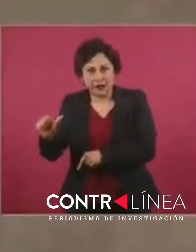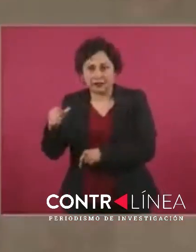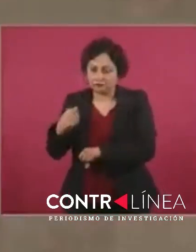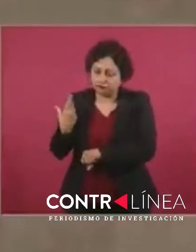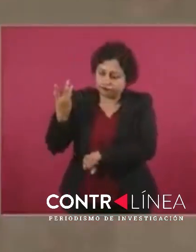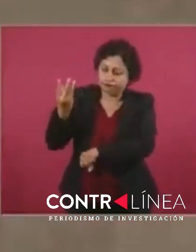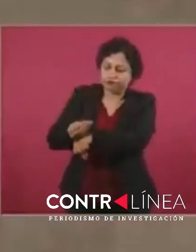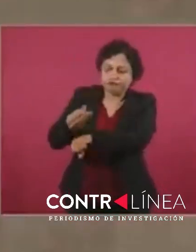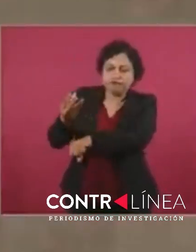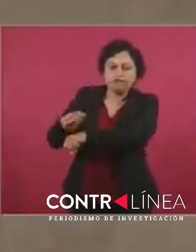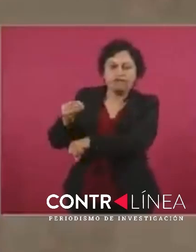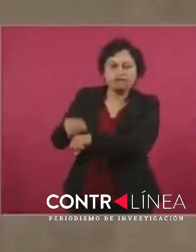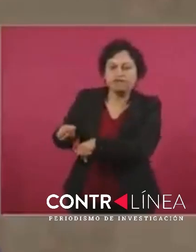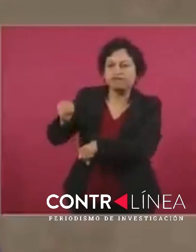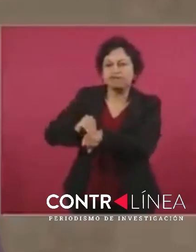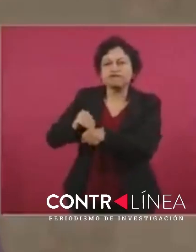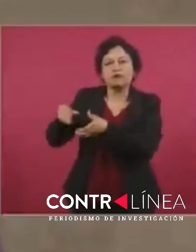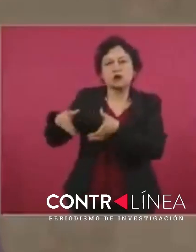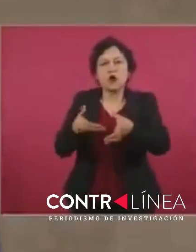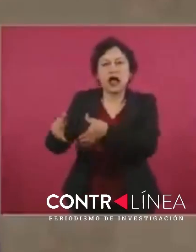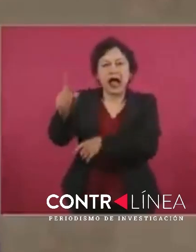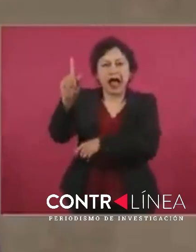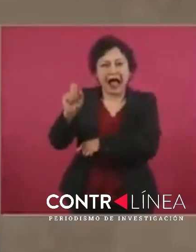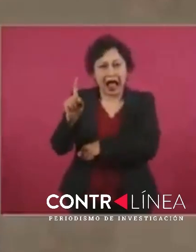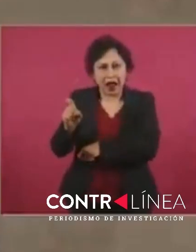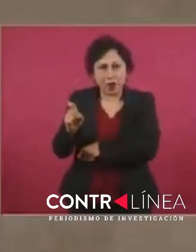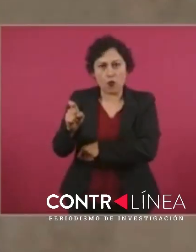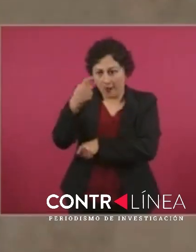un distrito de riego.